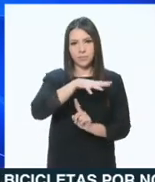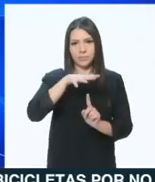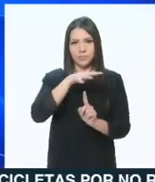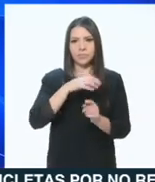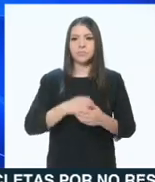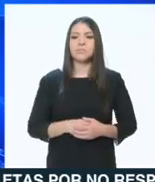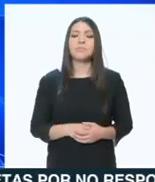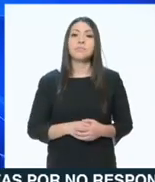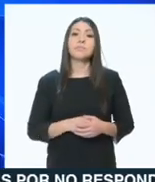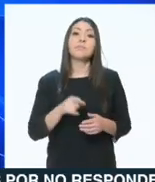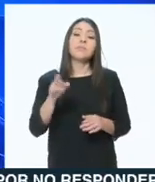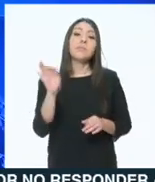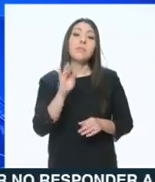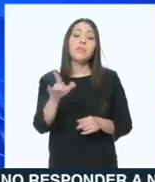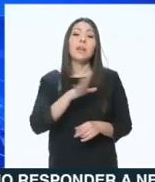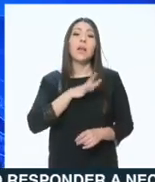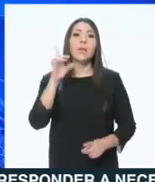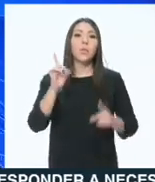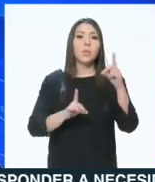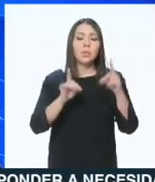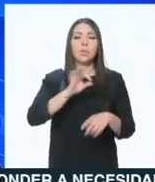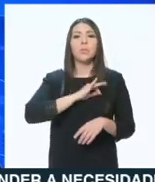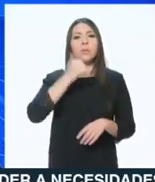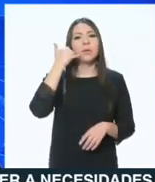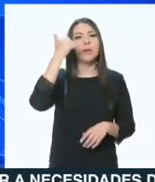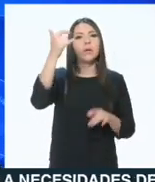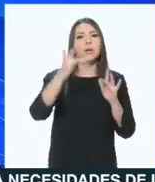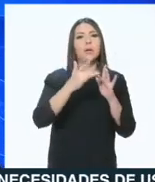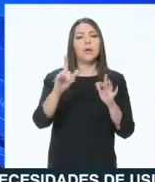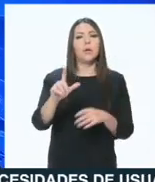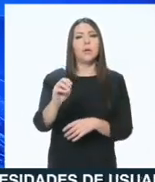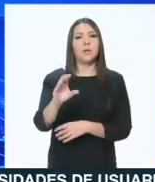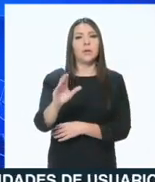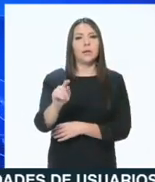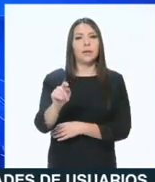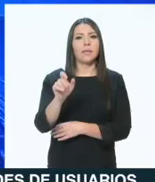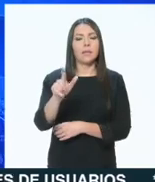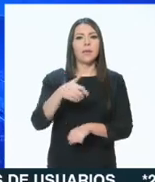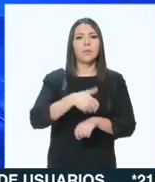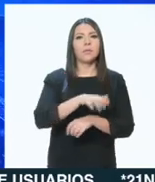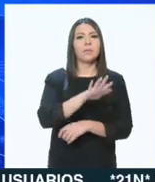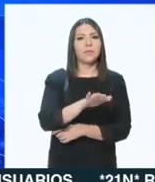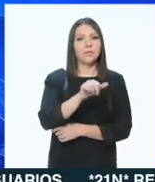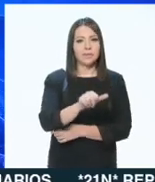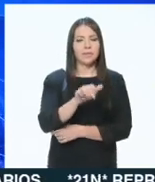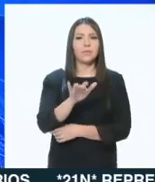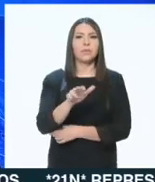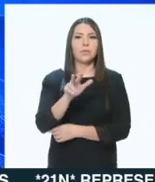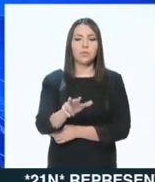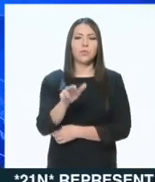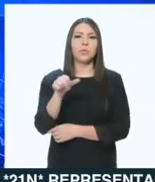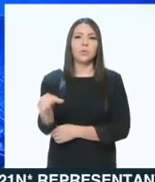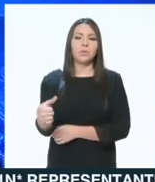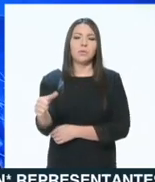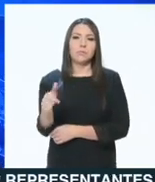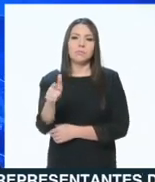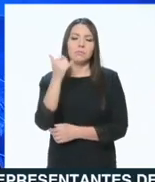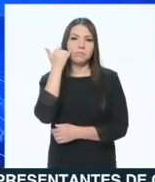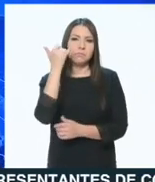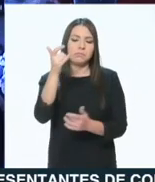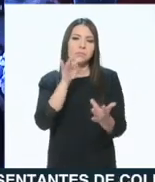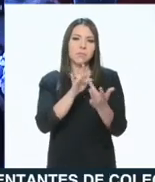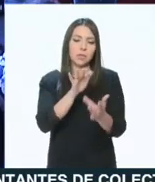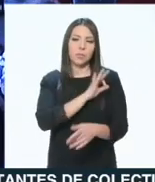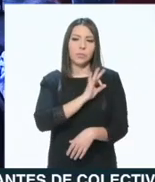Bueno, cualquier duda respecto a esta información, recuerde que puede comunicarse a Locatel al 56 58 11 11. Bueno, y en otros temas, para atacar el crecimiento de